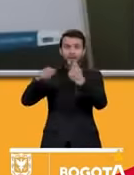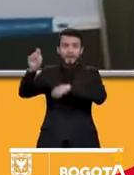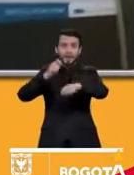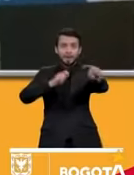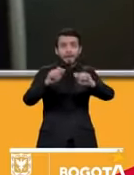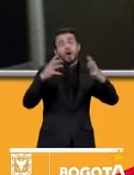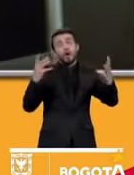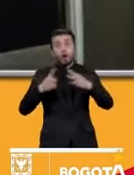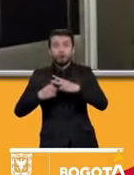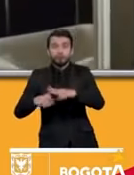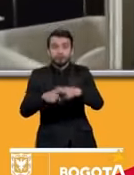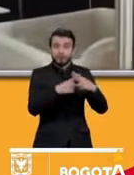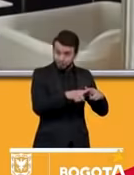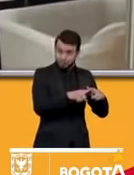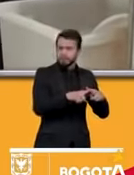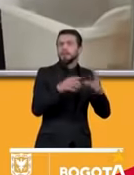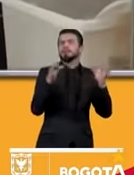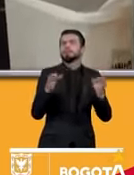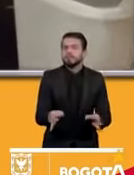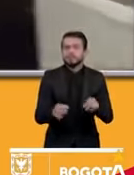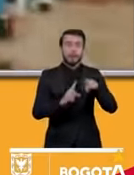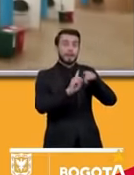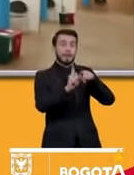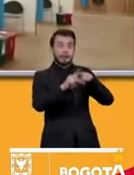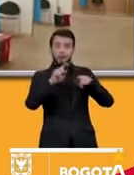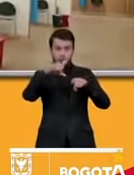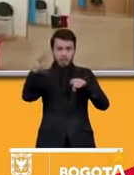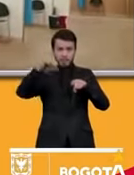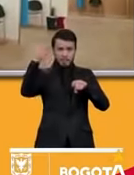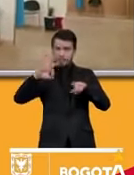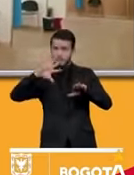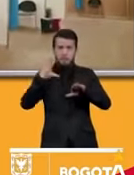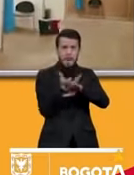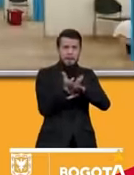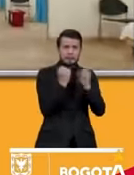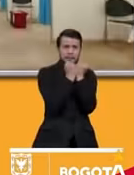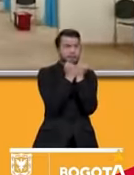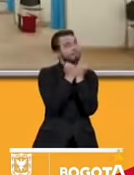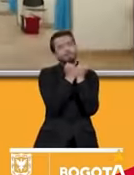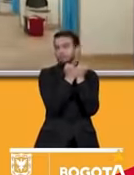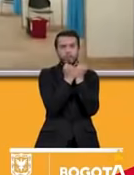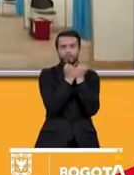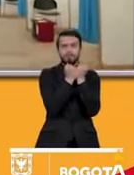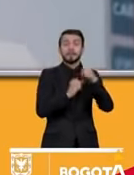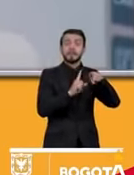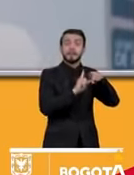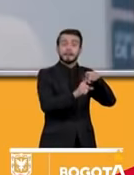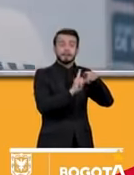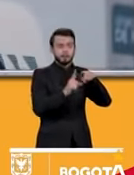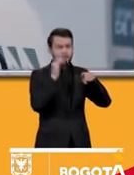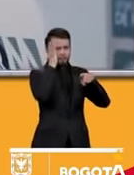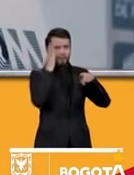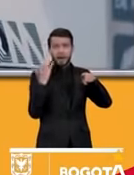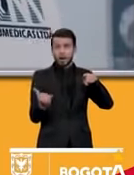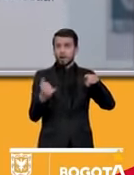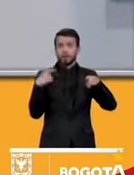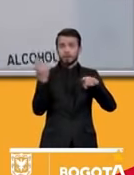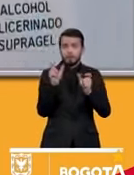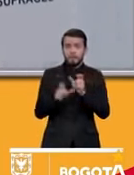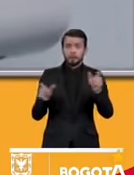podrá volver a tener el 100% de los pasajeros, porque en este momento en Transmilenio la gente puede ir como estamos